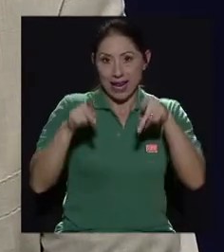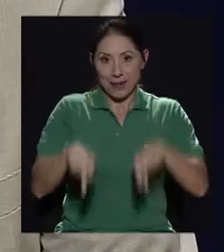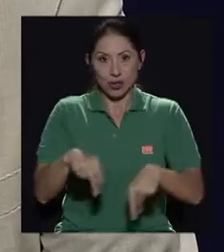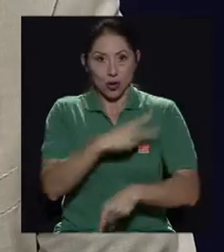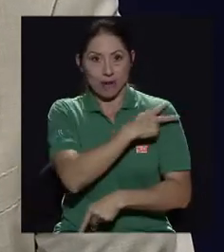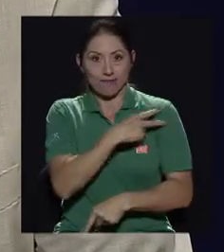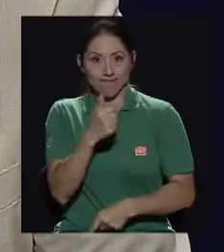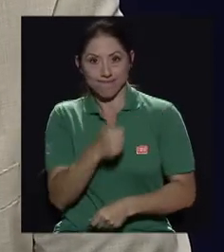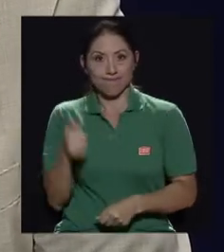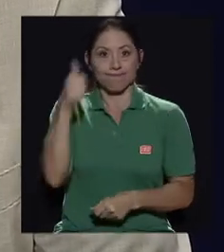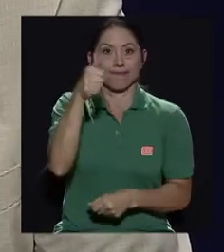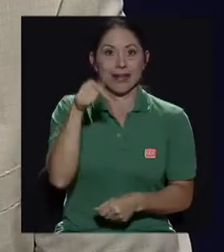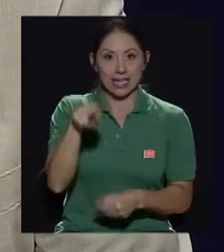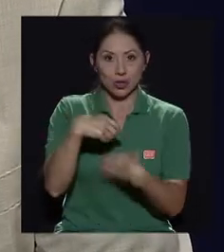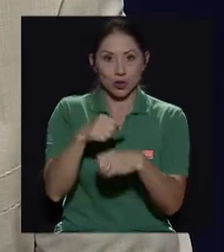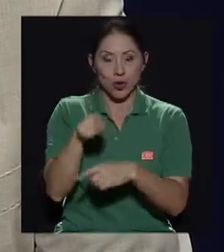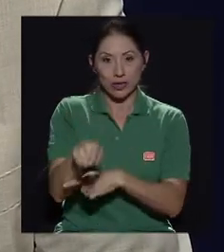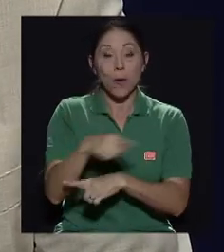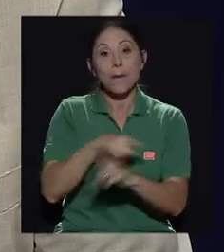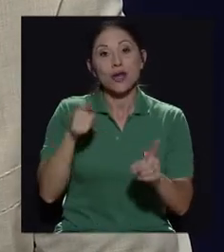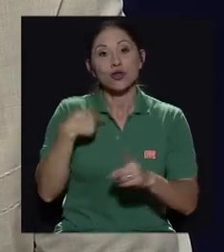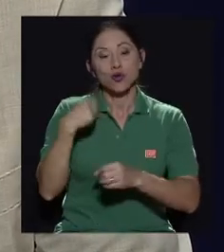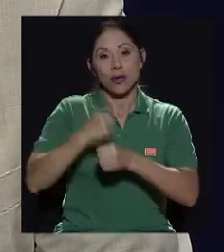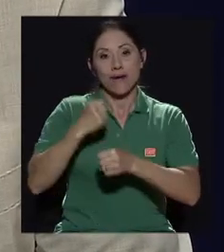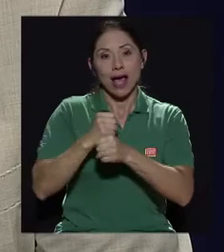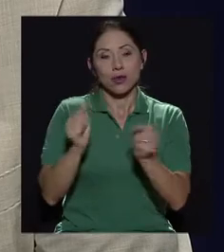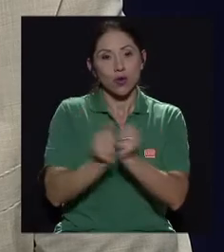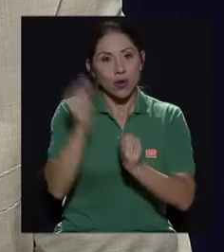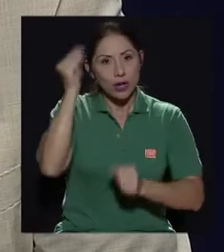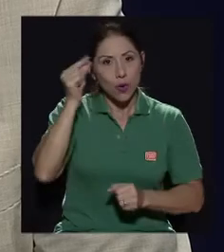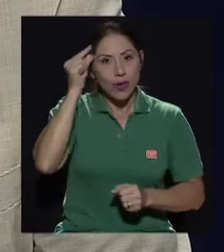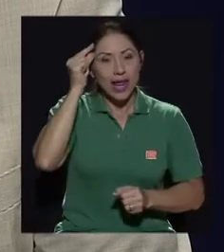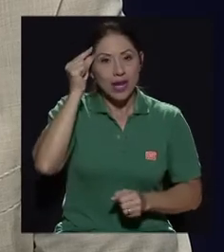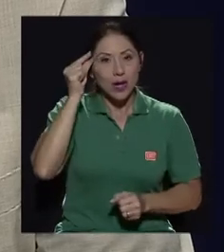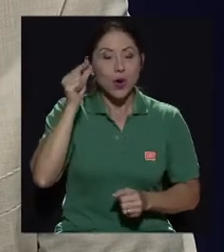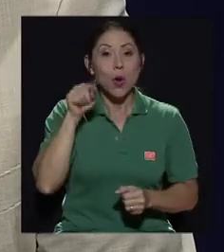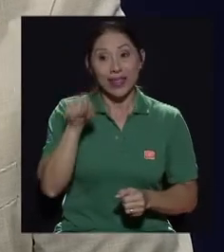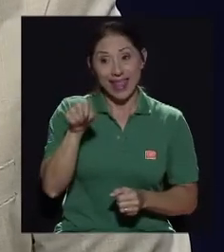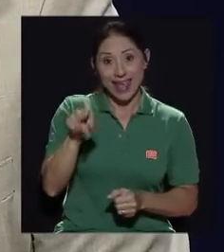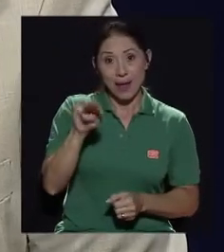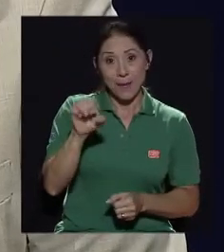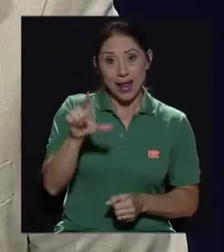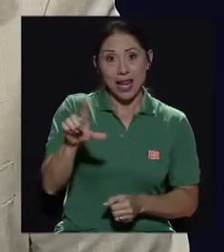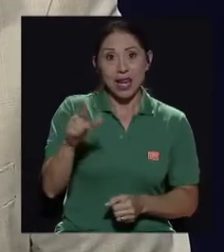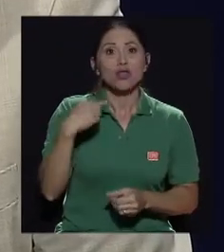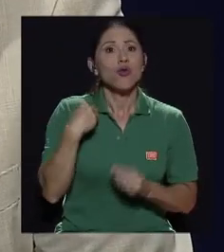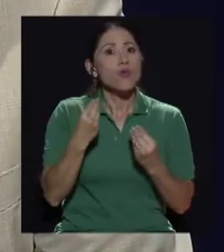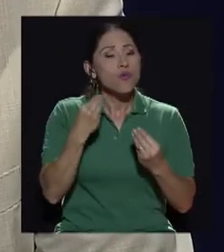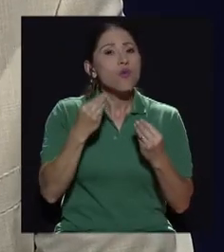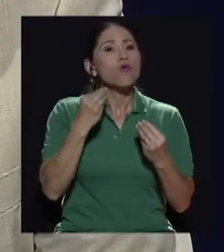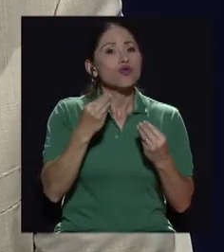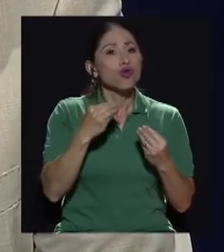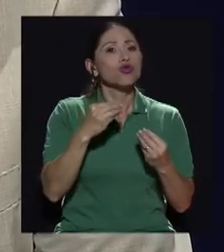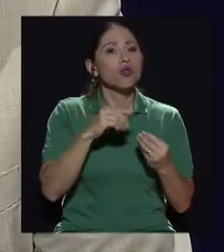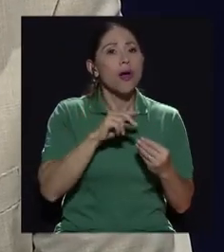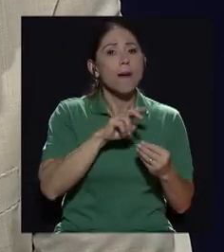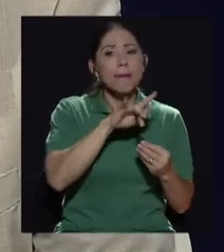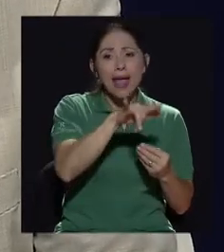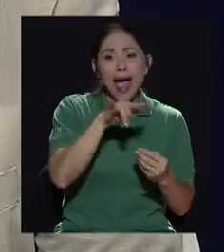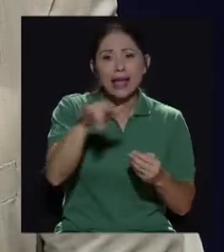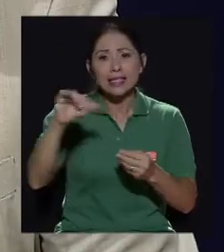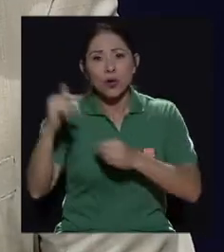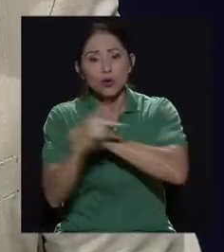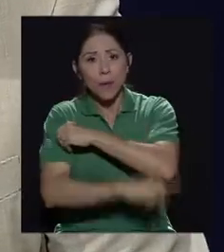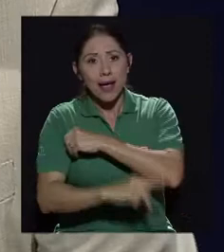tomó eso pero yo trabajando con el gobierno de mel hice muchos viajes fuera del país acompañando la esposa en